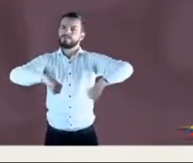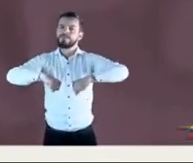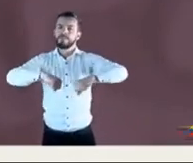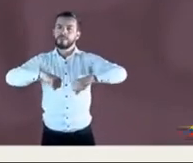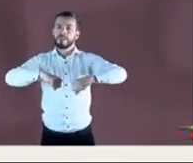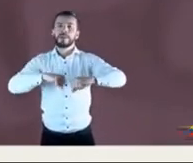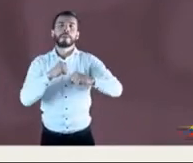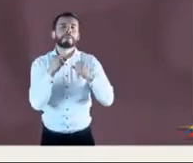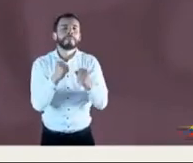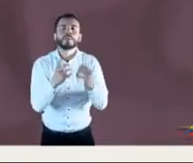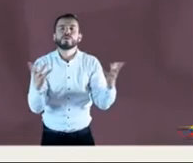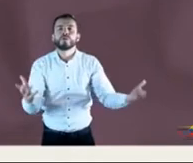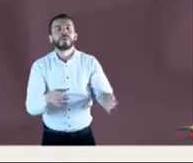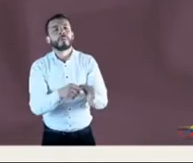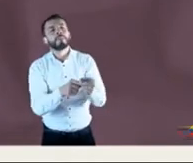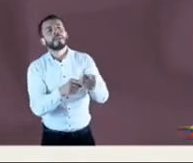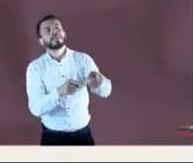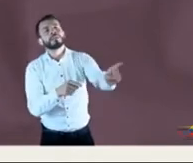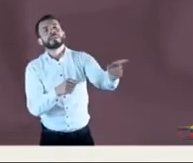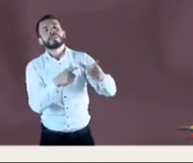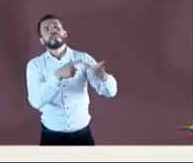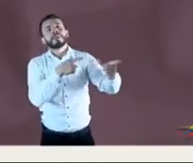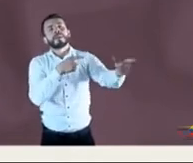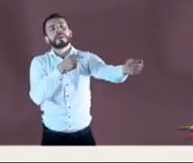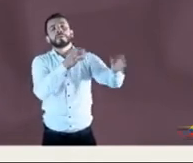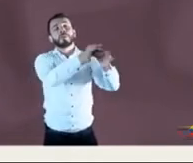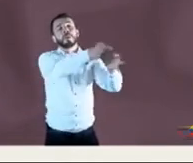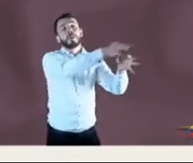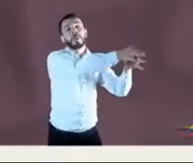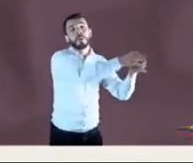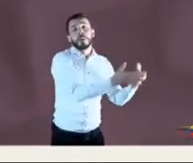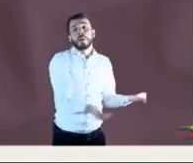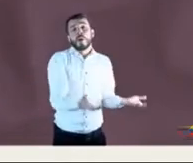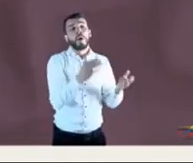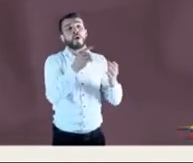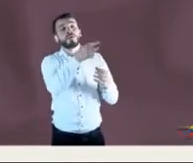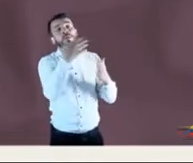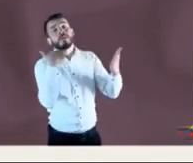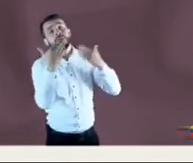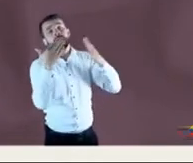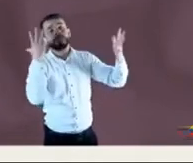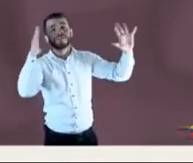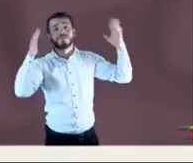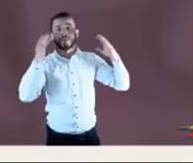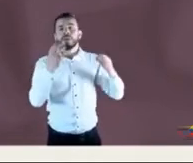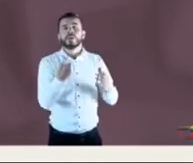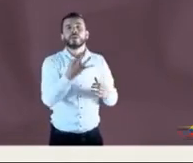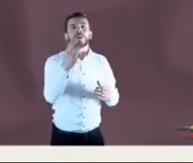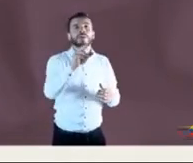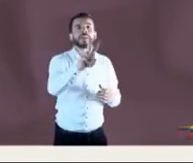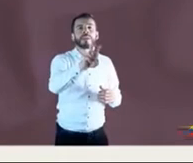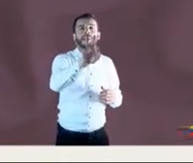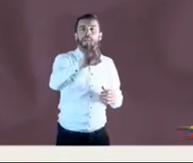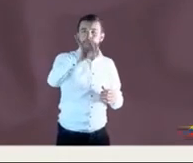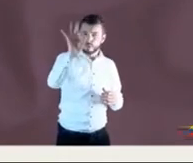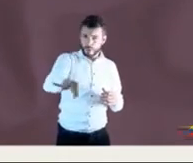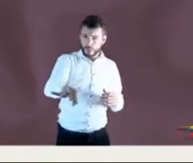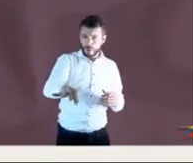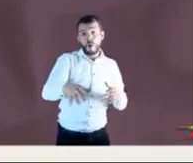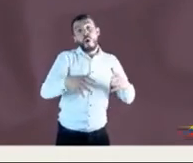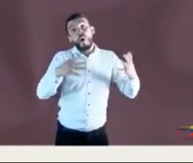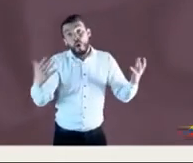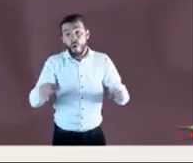el 73% de los casos, y en muy alto porcentaje en municipios donde además existe un